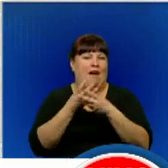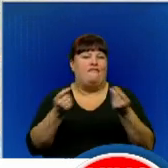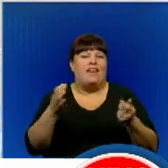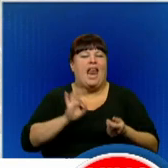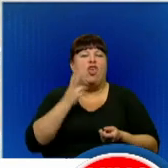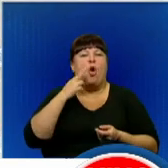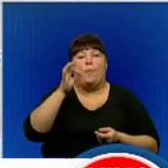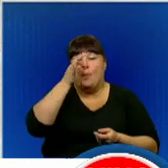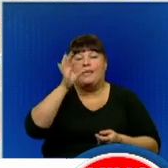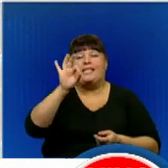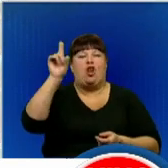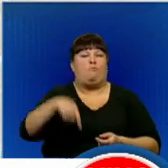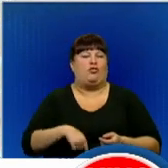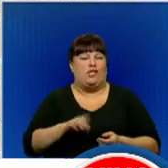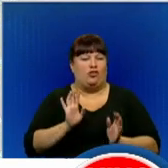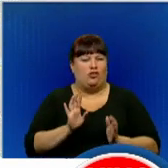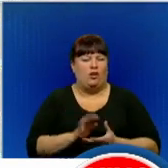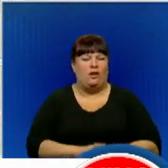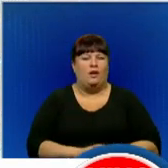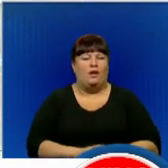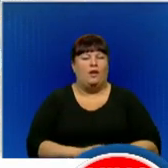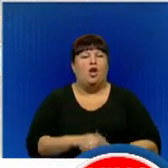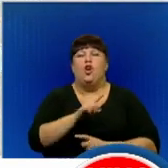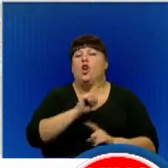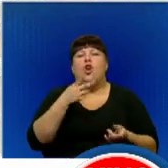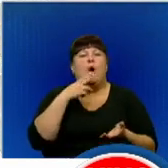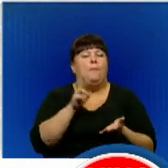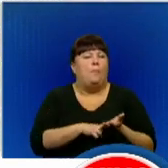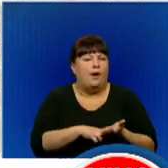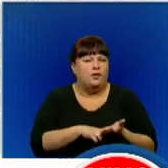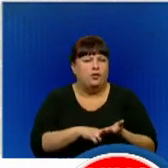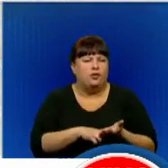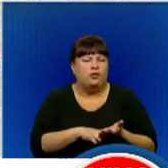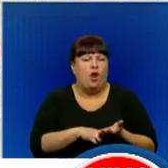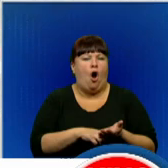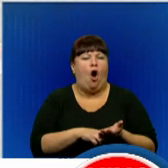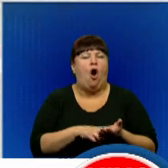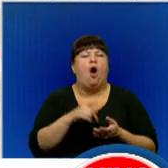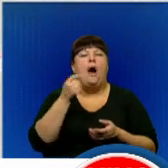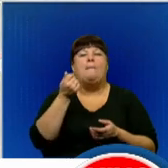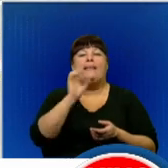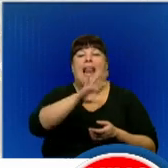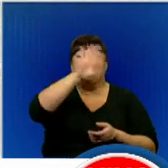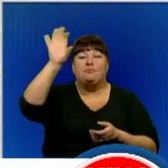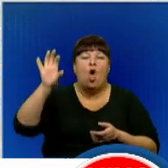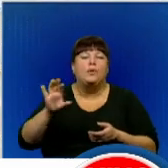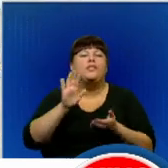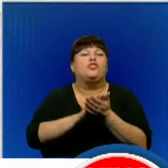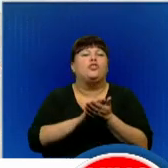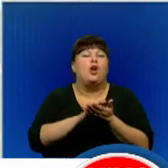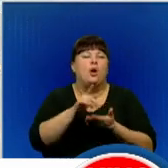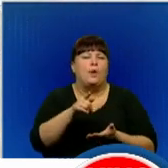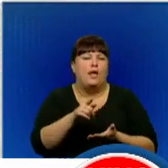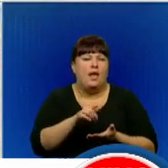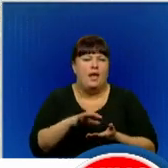2020 al 0% no grabar con tributos provinciales a la nómina